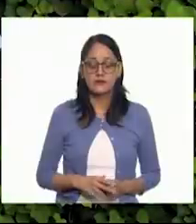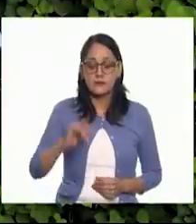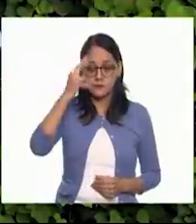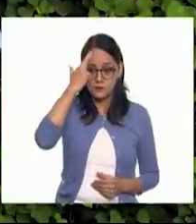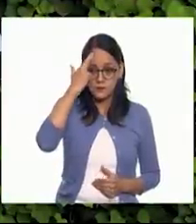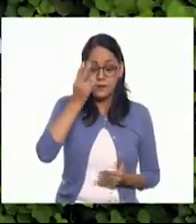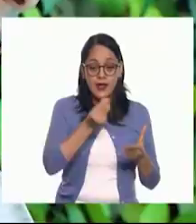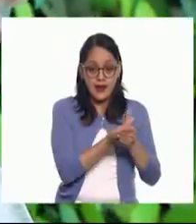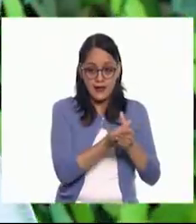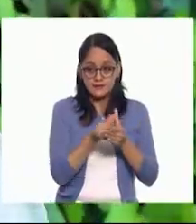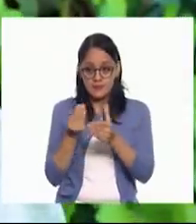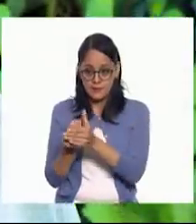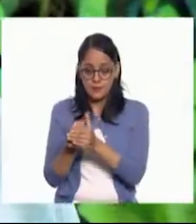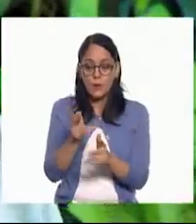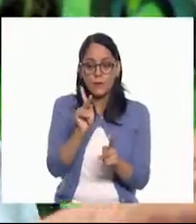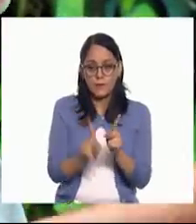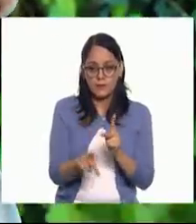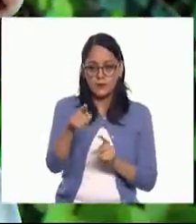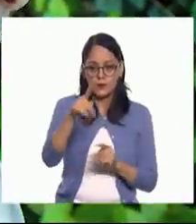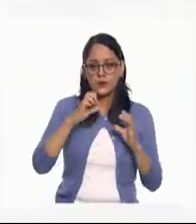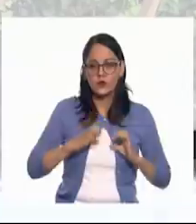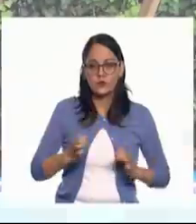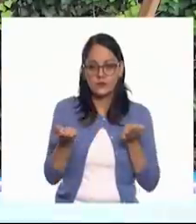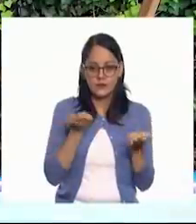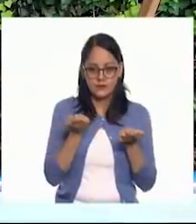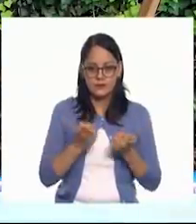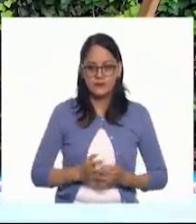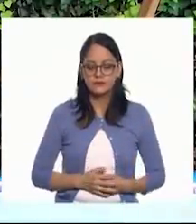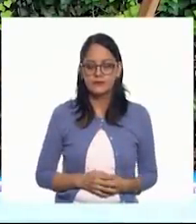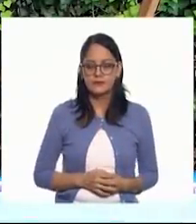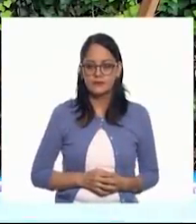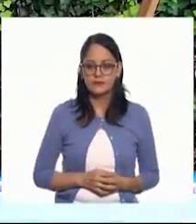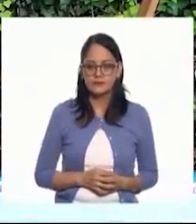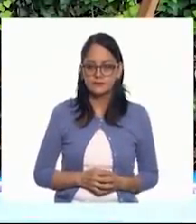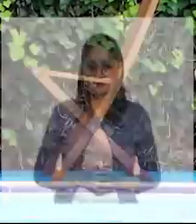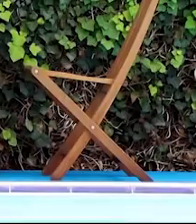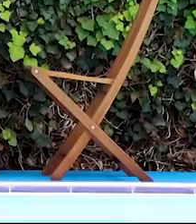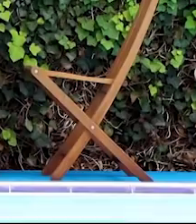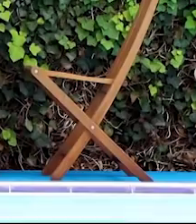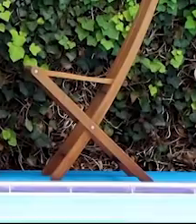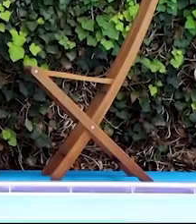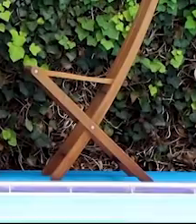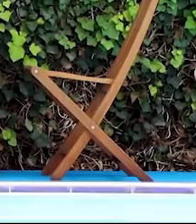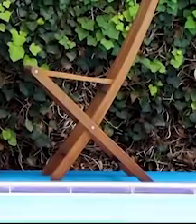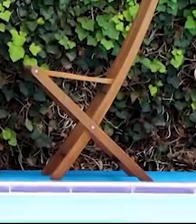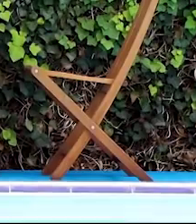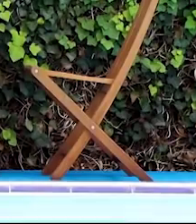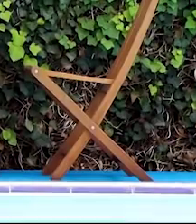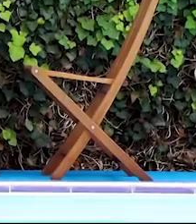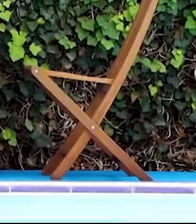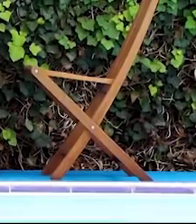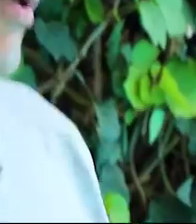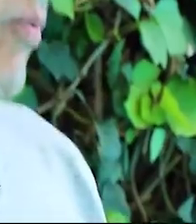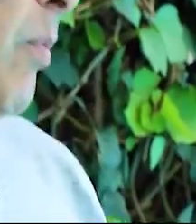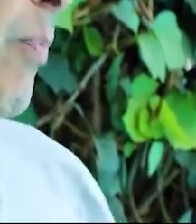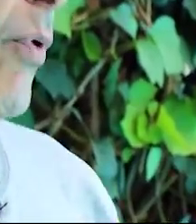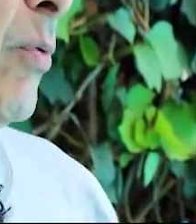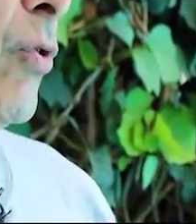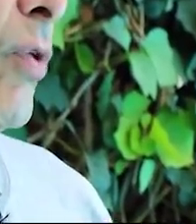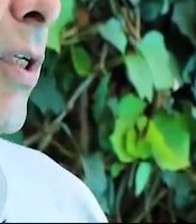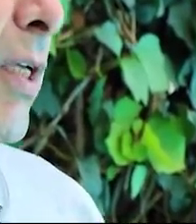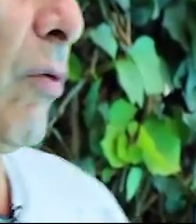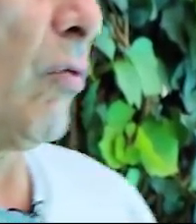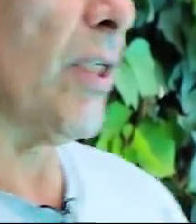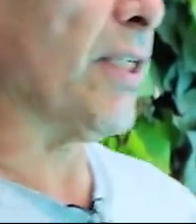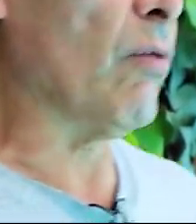Recuerda, entre clase y clase, activa tu cuerpo. ¿Qué vamos a hacer ahora? Vamos a hacer unos fondos, un fondo estático en el cual